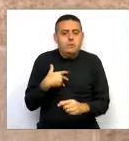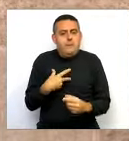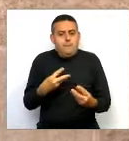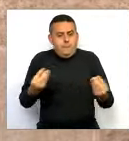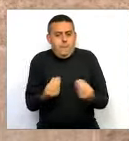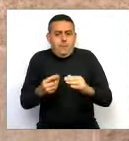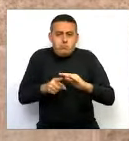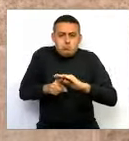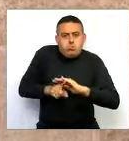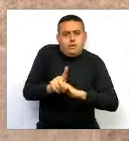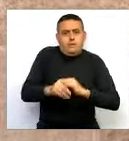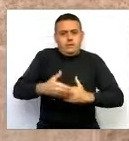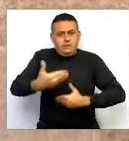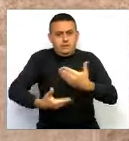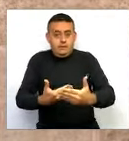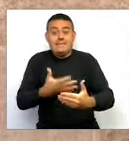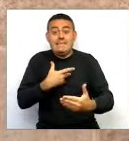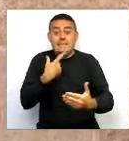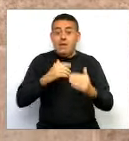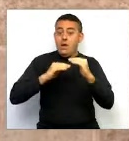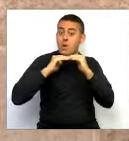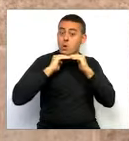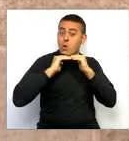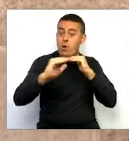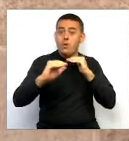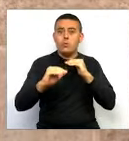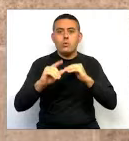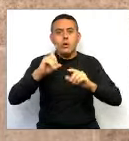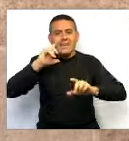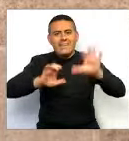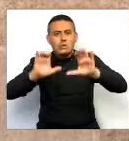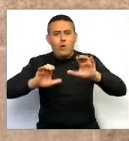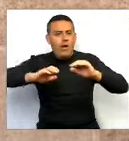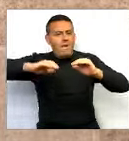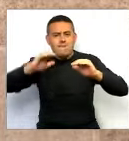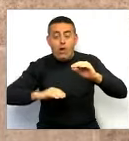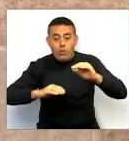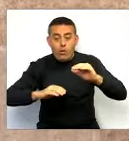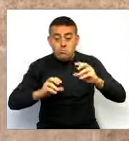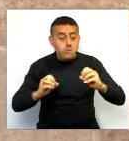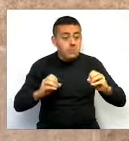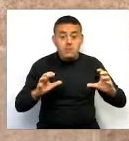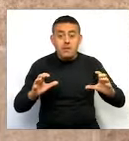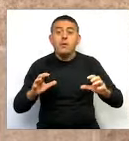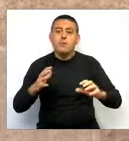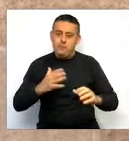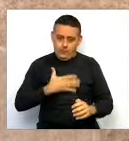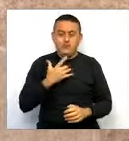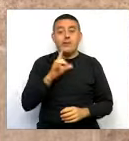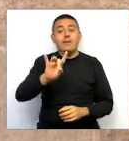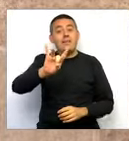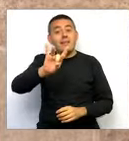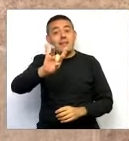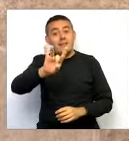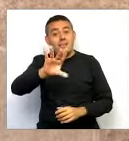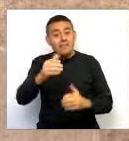ahora tenemos si consolidamos esta situación de bajo riesgo desde luego dentro de 15 días se tomarán medidas que van a superar por supuesto